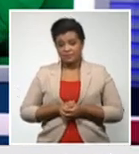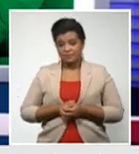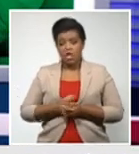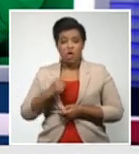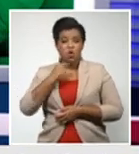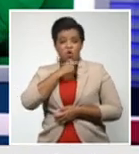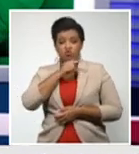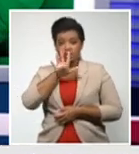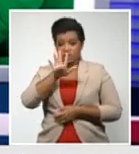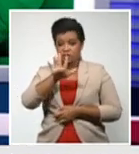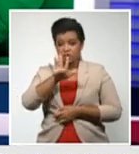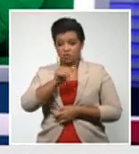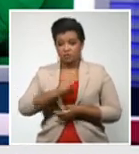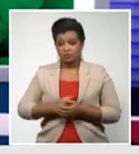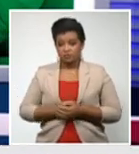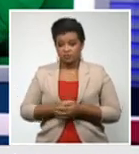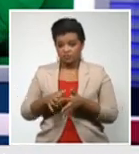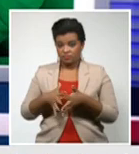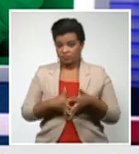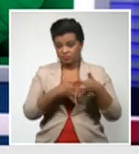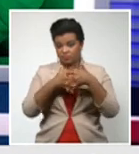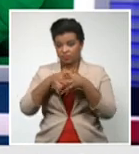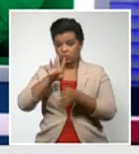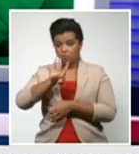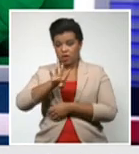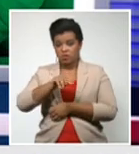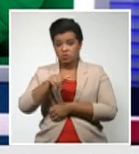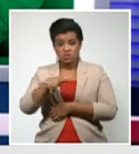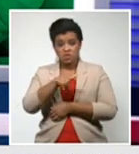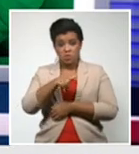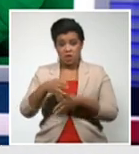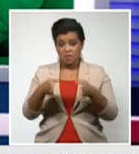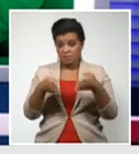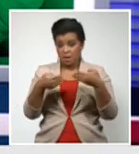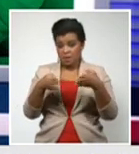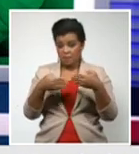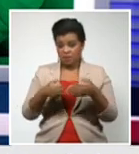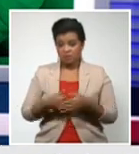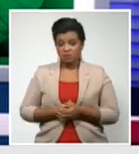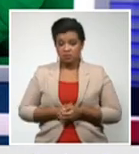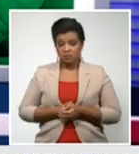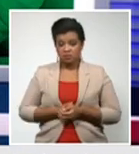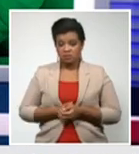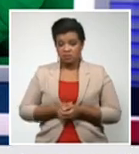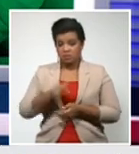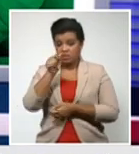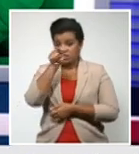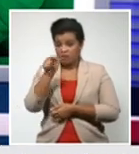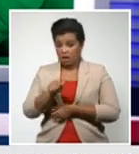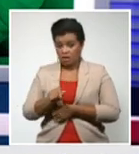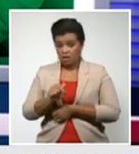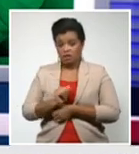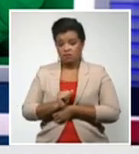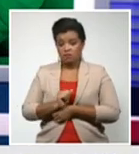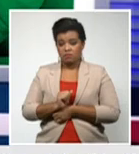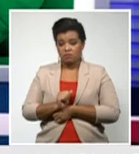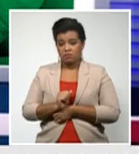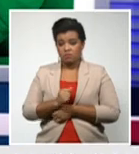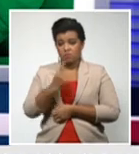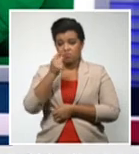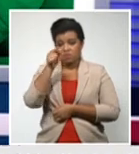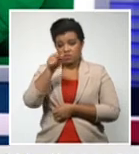5, de Estados Unidos 4, igual que de Panamá, y de Italia un paciente se